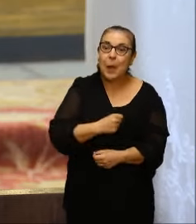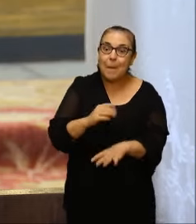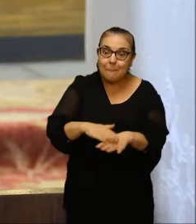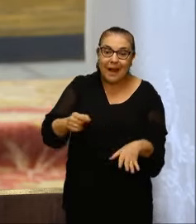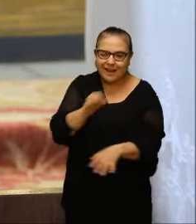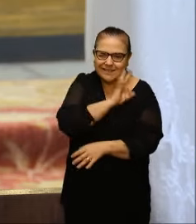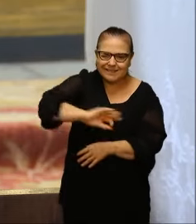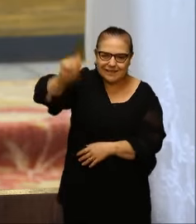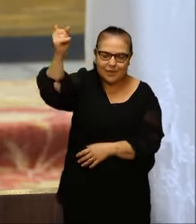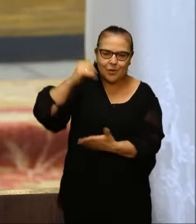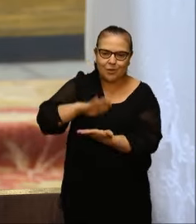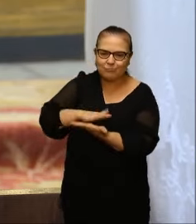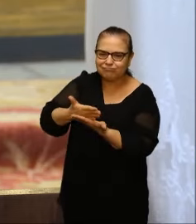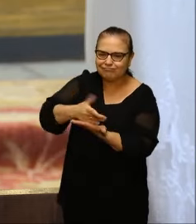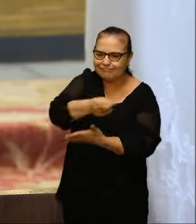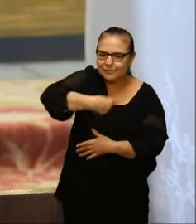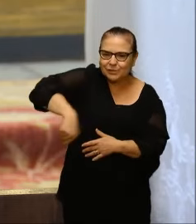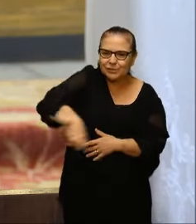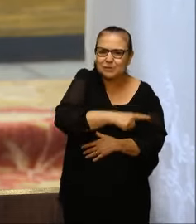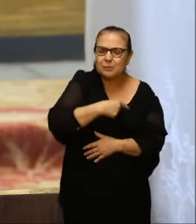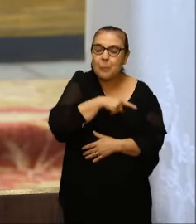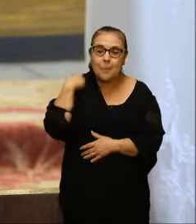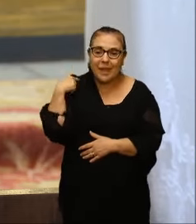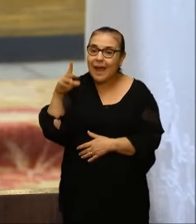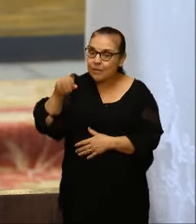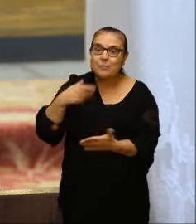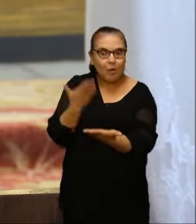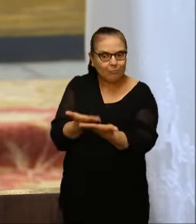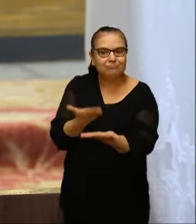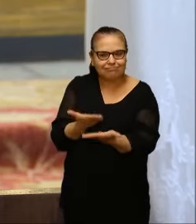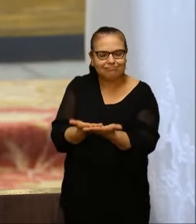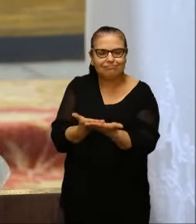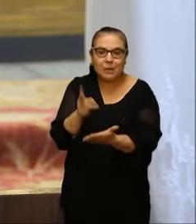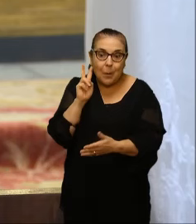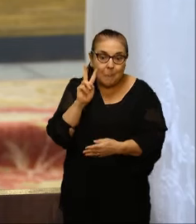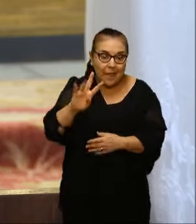que el Señor, a través de nuestros pobres pecados, pero con nuestro testimonio,